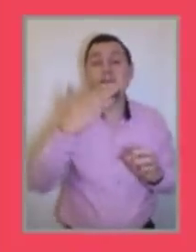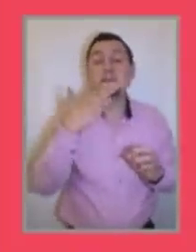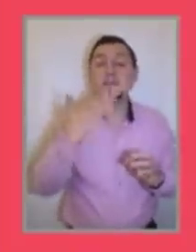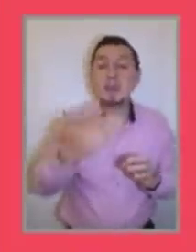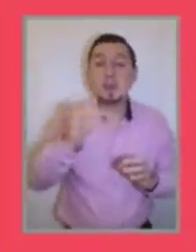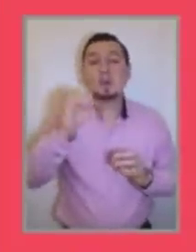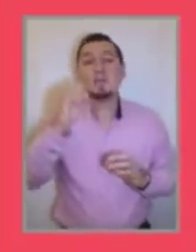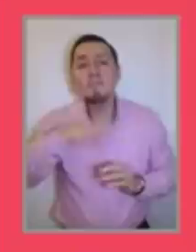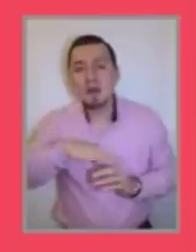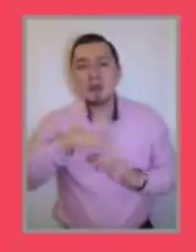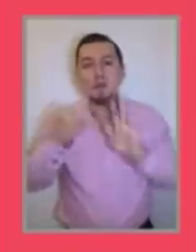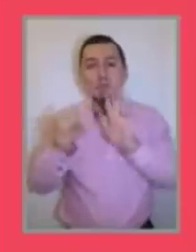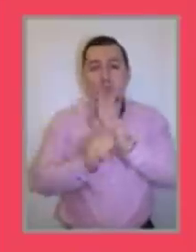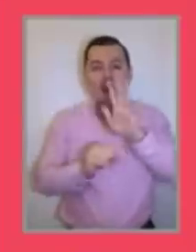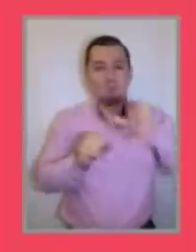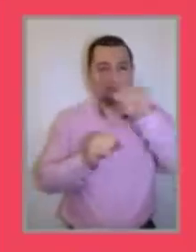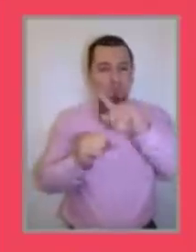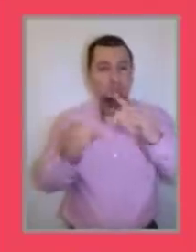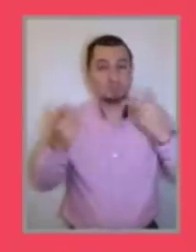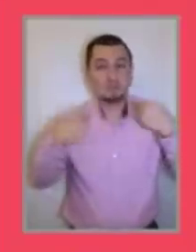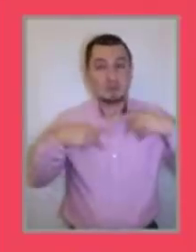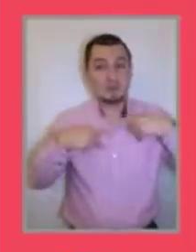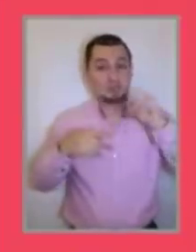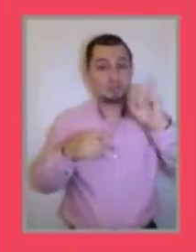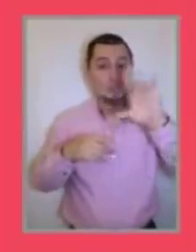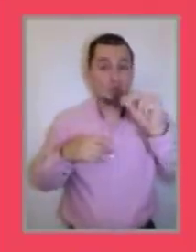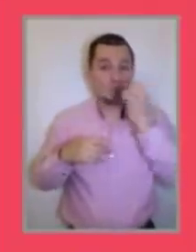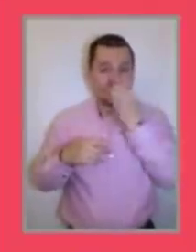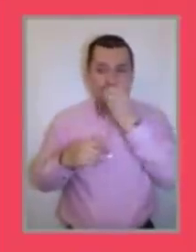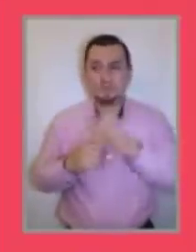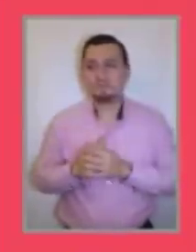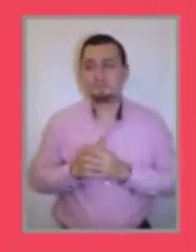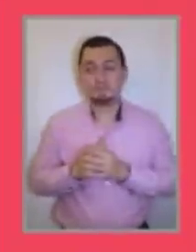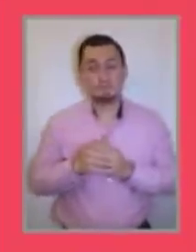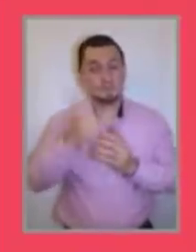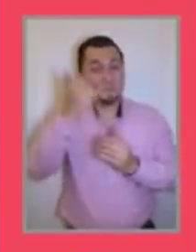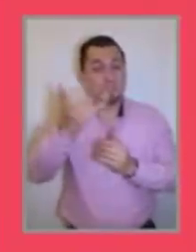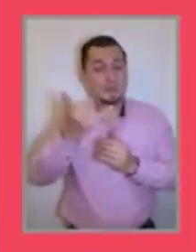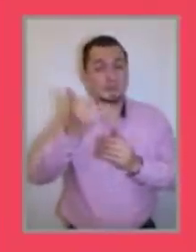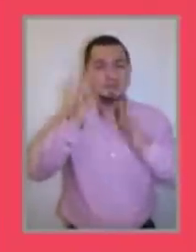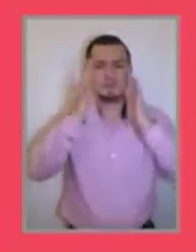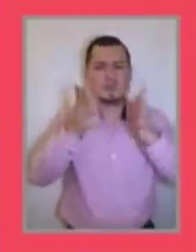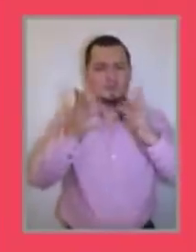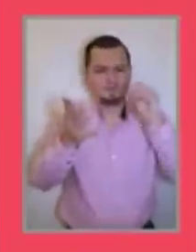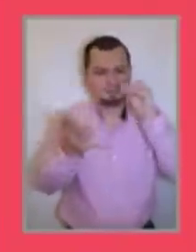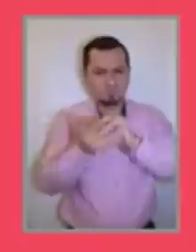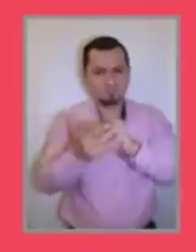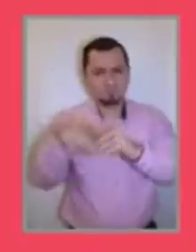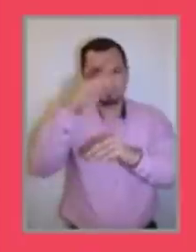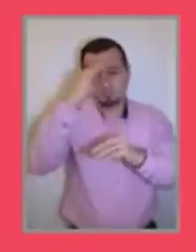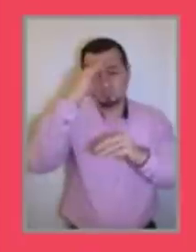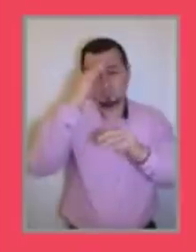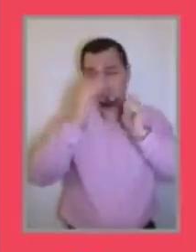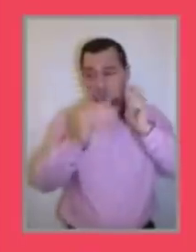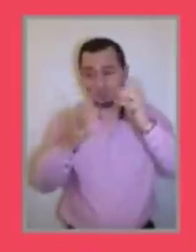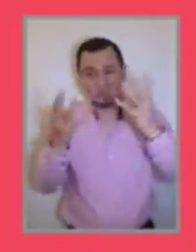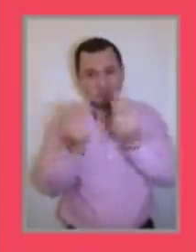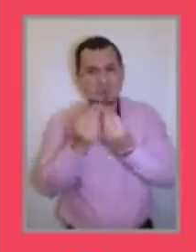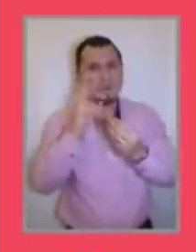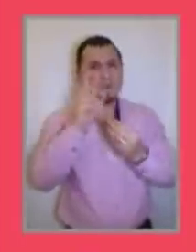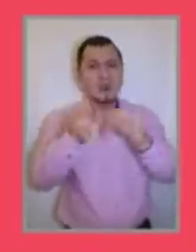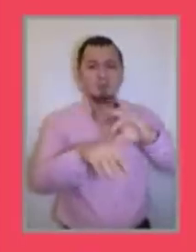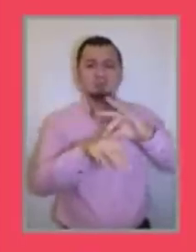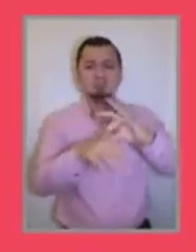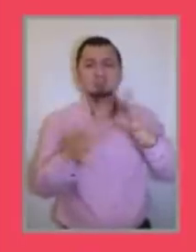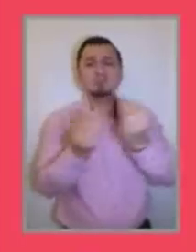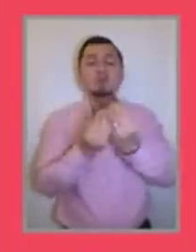vez que empezaban con actividades presenciales en las escuelas. Por supuesto, ha quedado claro, y organismos internacionales lo han hecho ver,